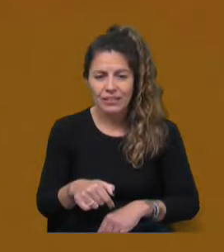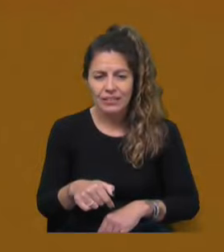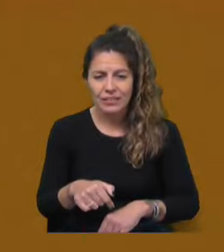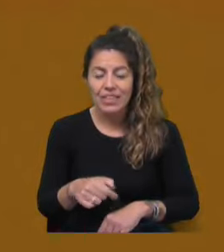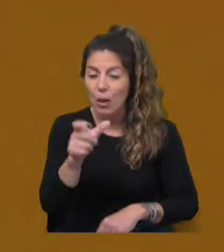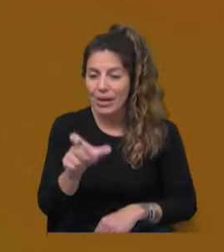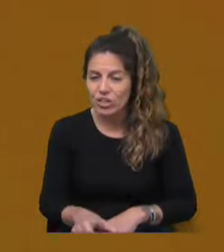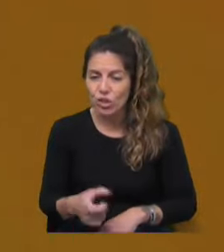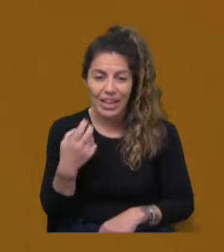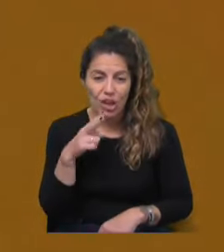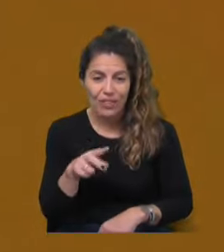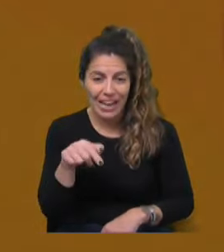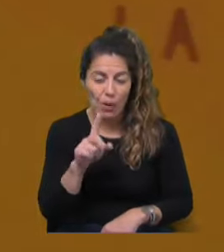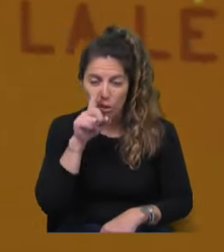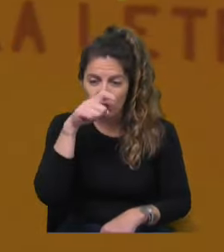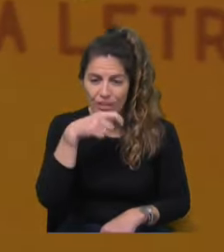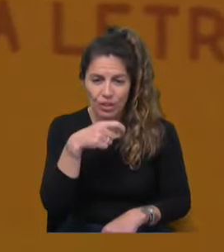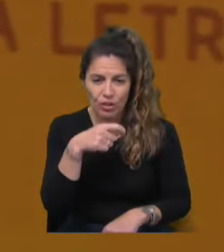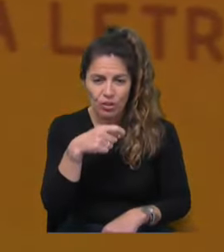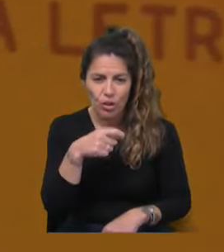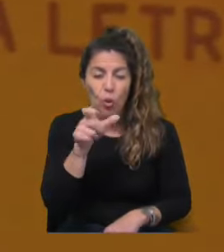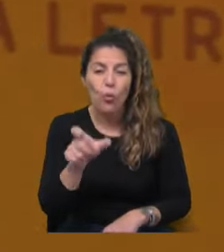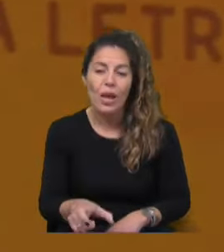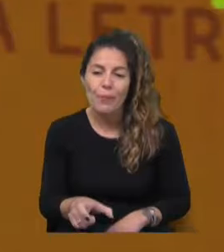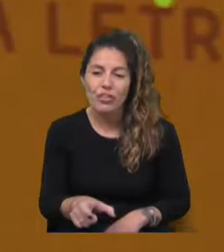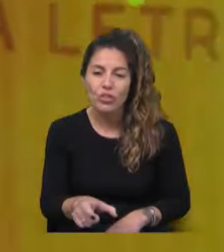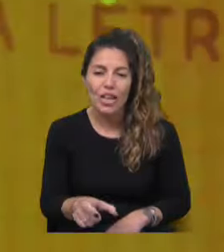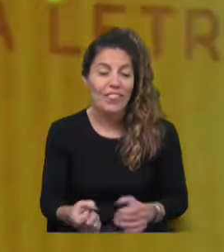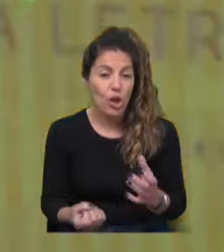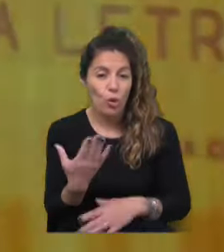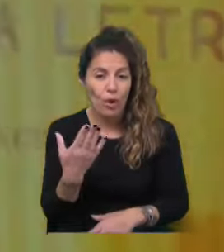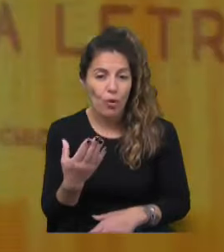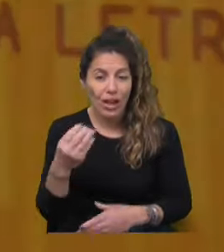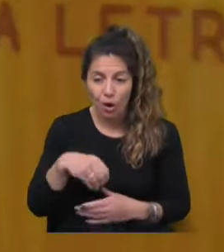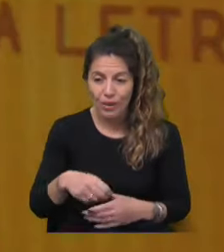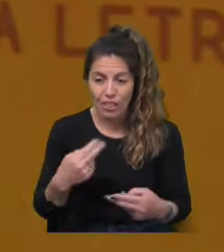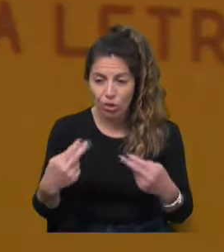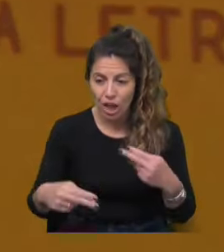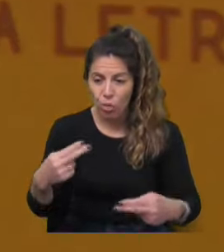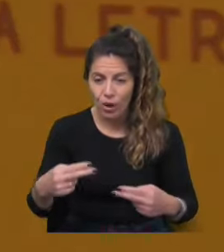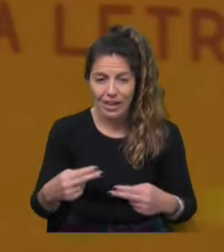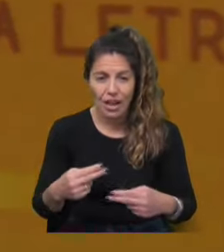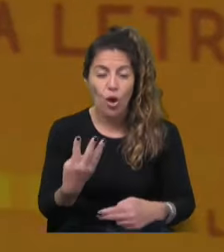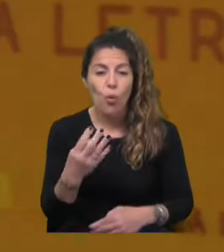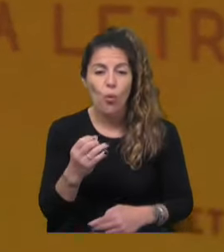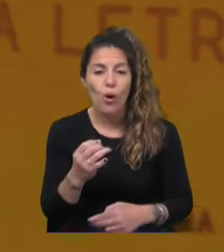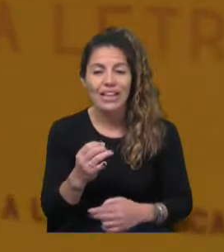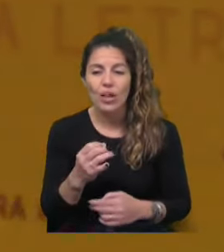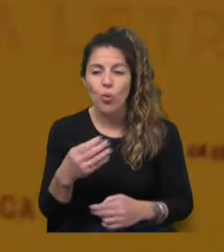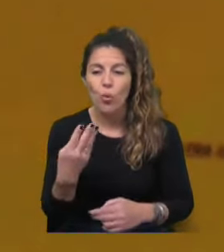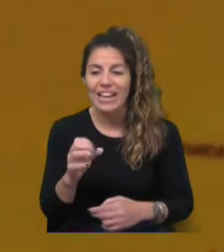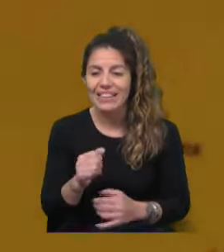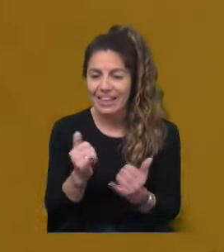la persona que observa acá en Montevideo era una persona de los nuevos que ha incorporado a la aduana, llevaba 40 días en la aduana, entonces